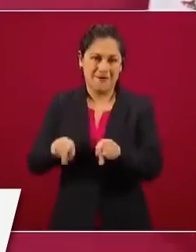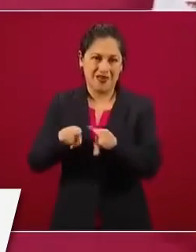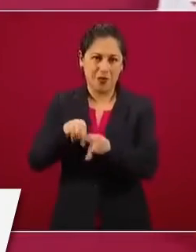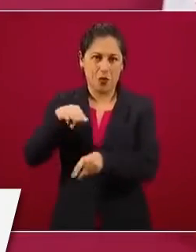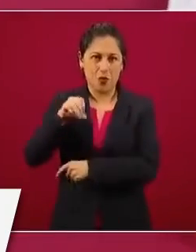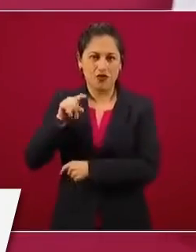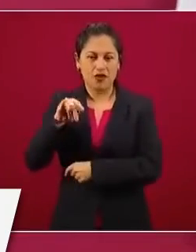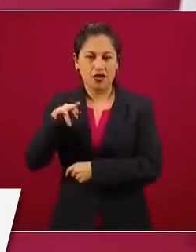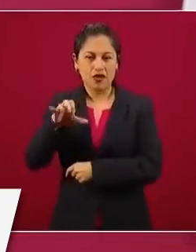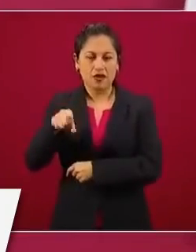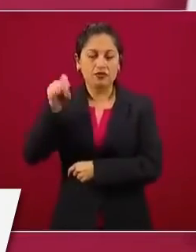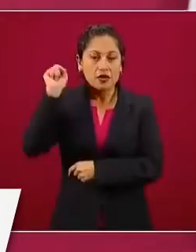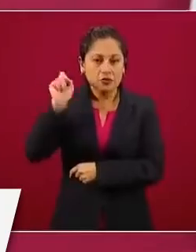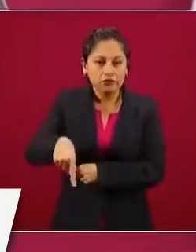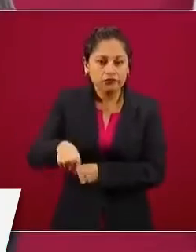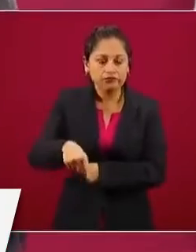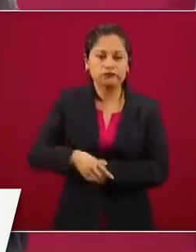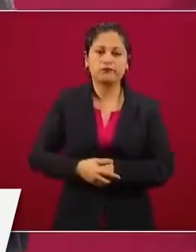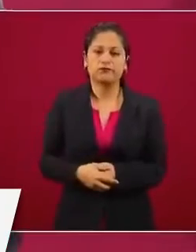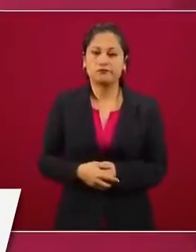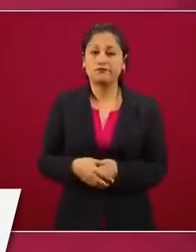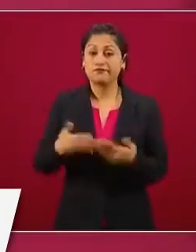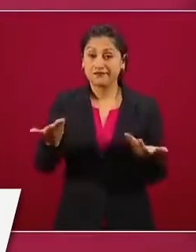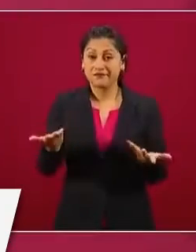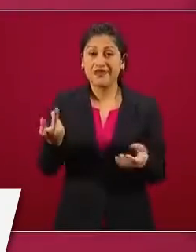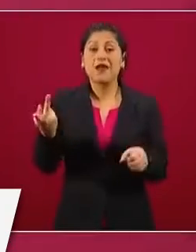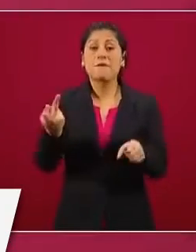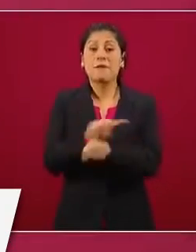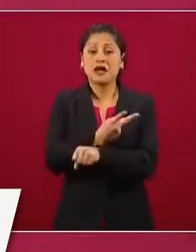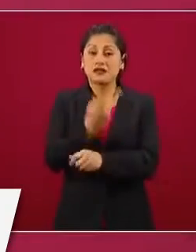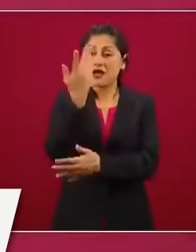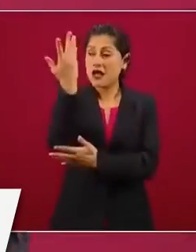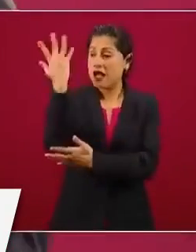Entonces se llevaron toda la madera.